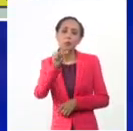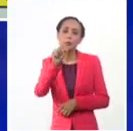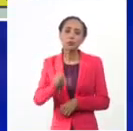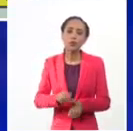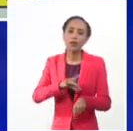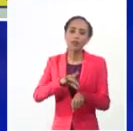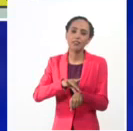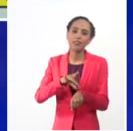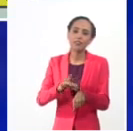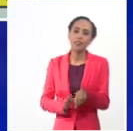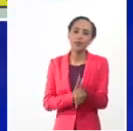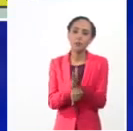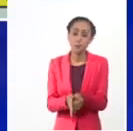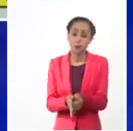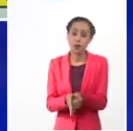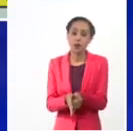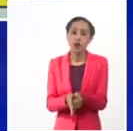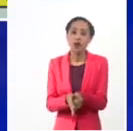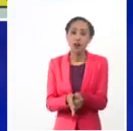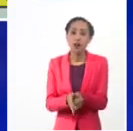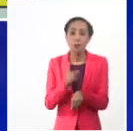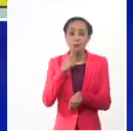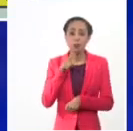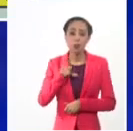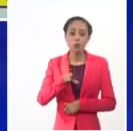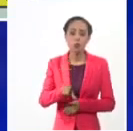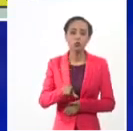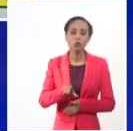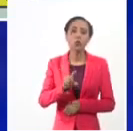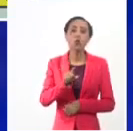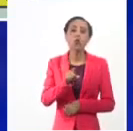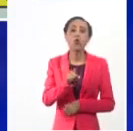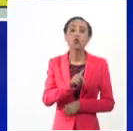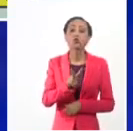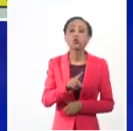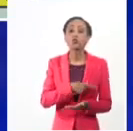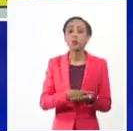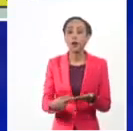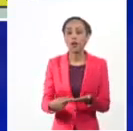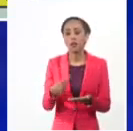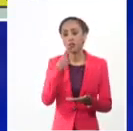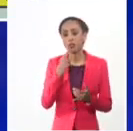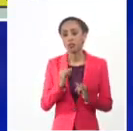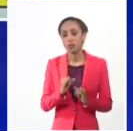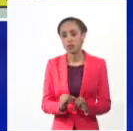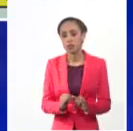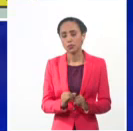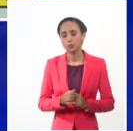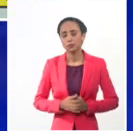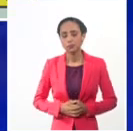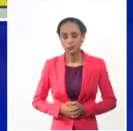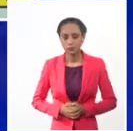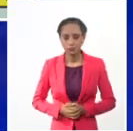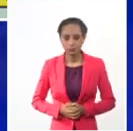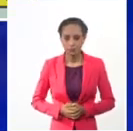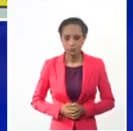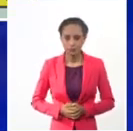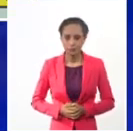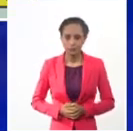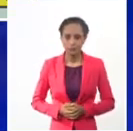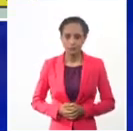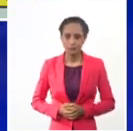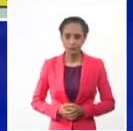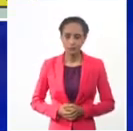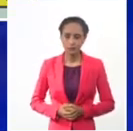de COVID-19 en los últimos 2 semanas por 100.000 habitantes. Y pueden